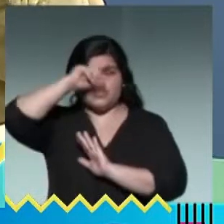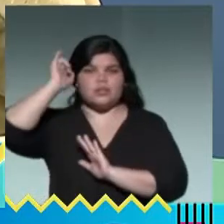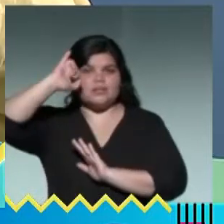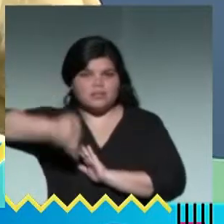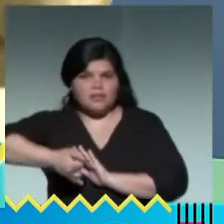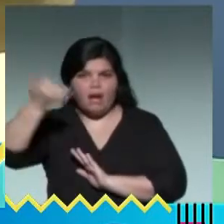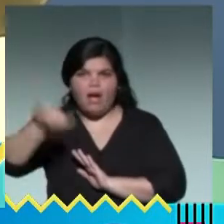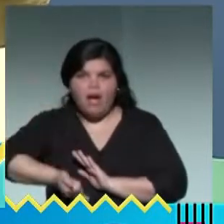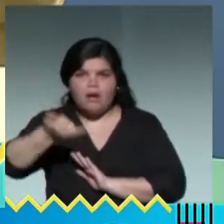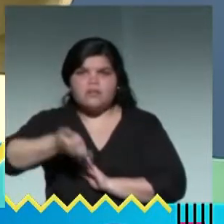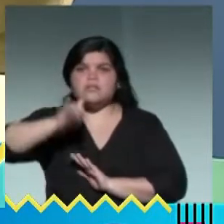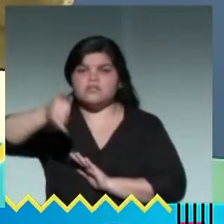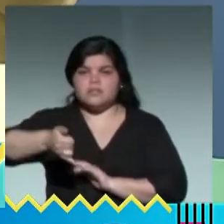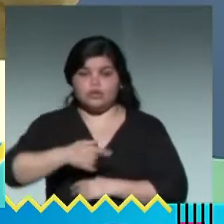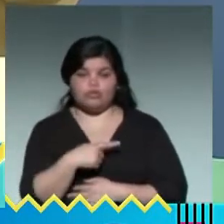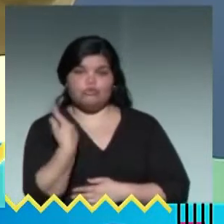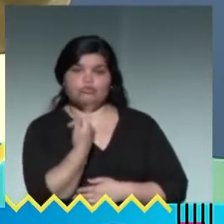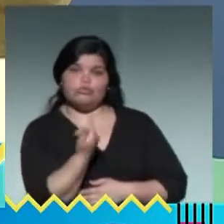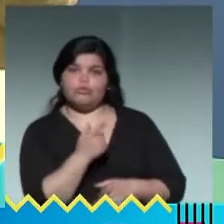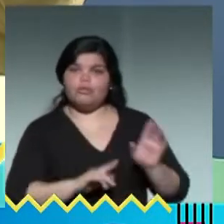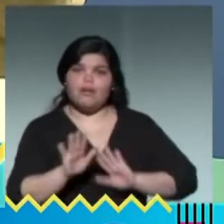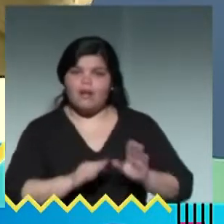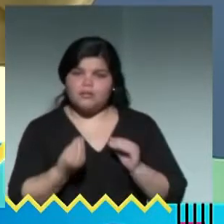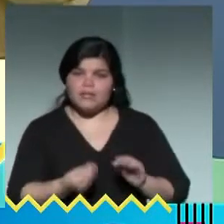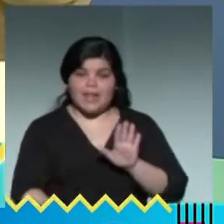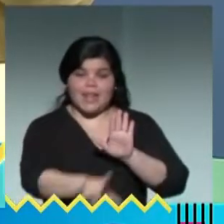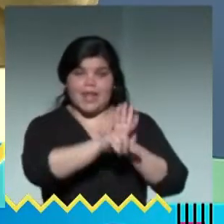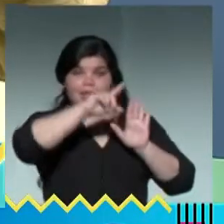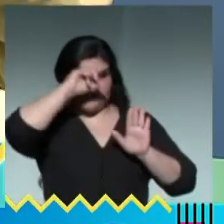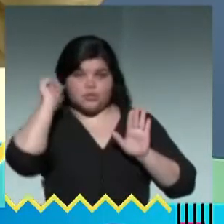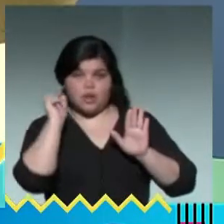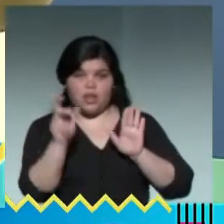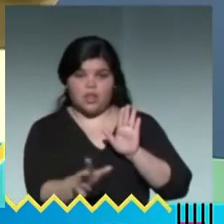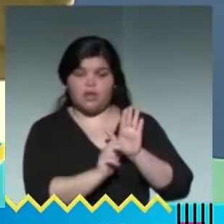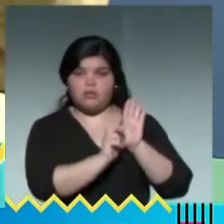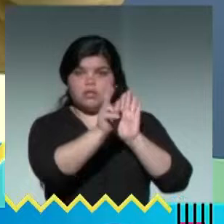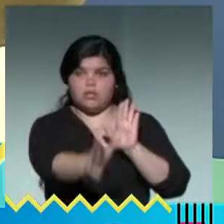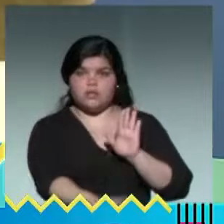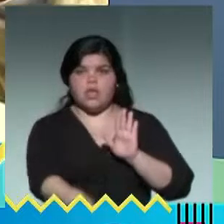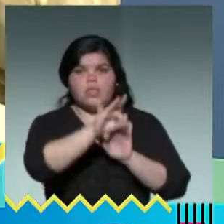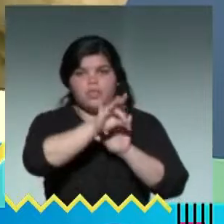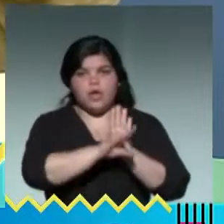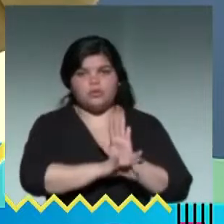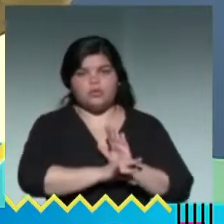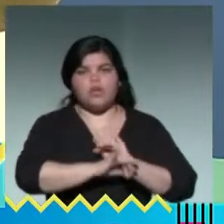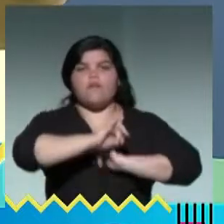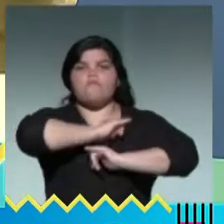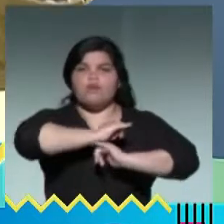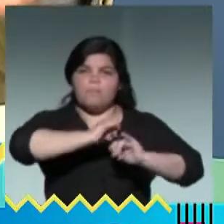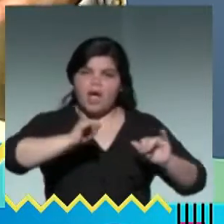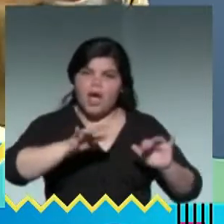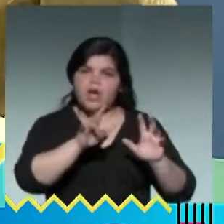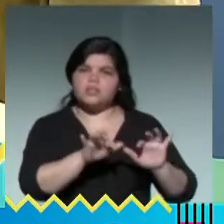hecho es reglamentar la ley nacional que establece la protección de datos informáticos, la posibilidad